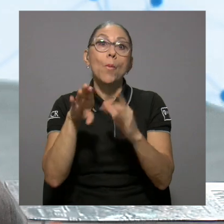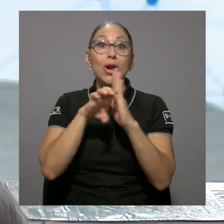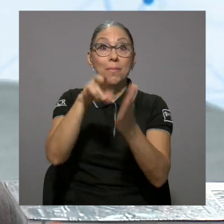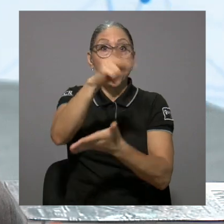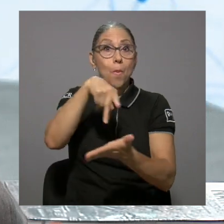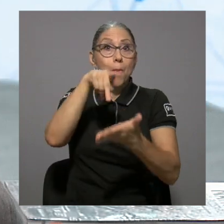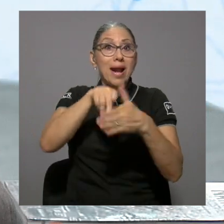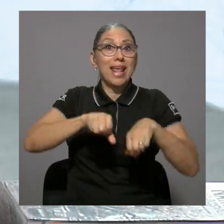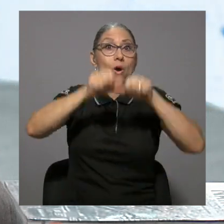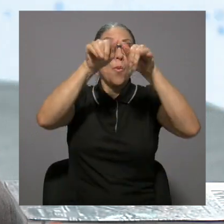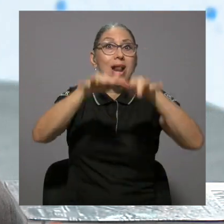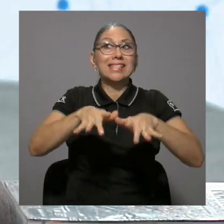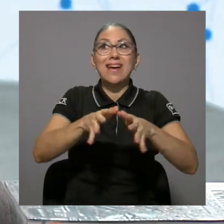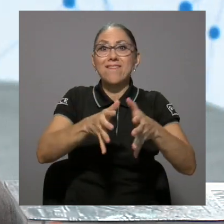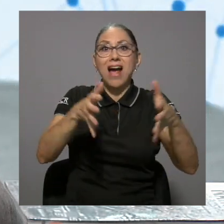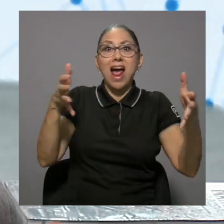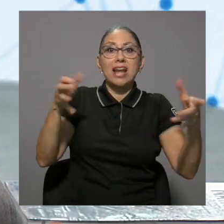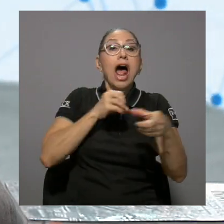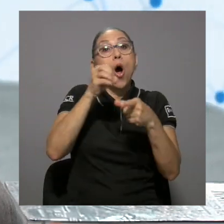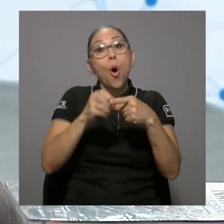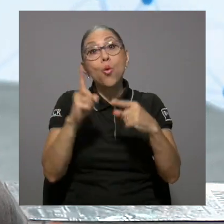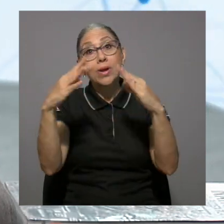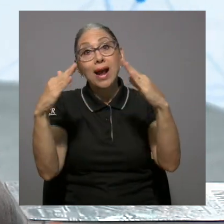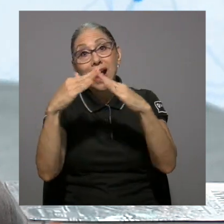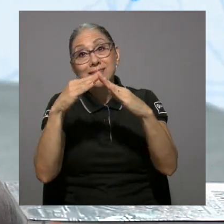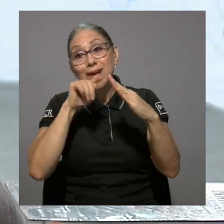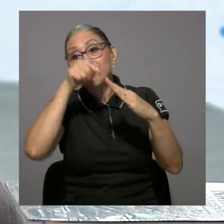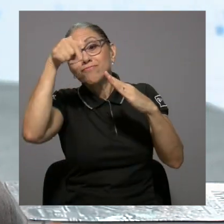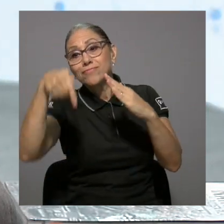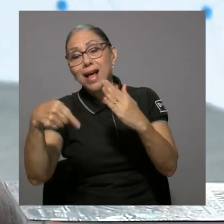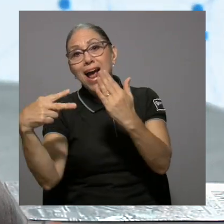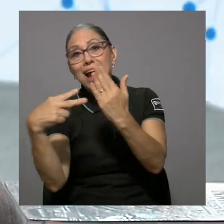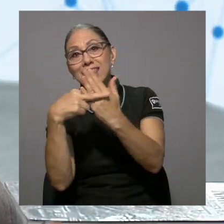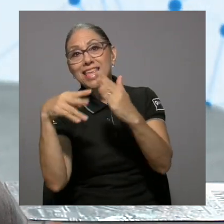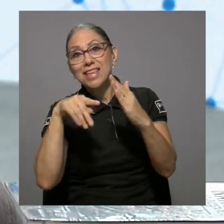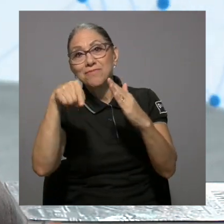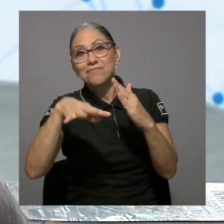sabana hasta un jardín, digamos, de una casa, podría ser las escalas